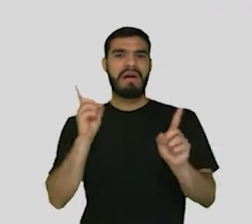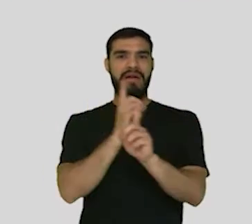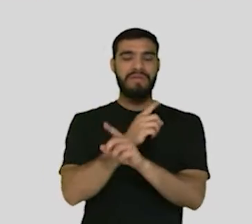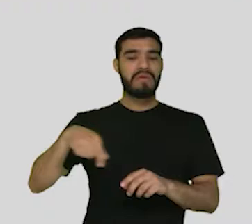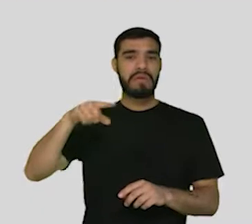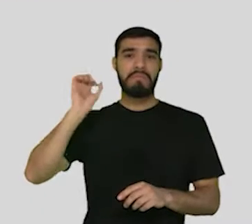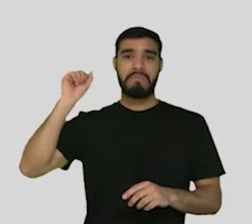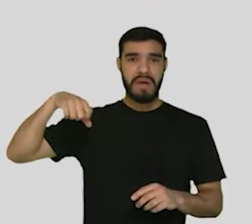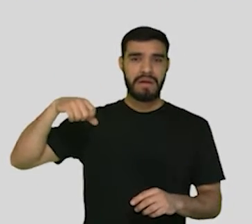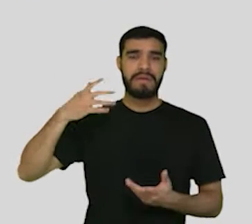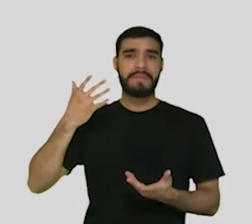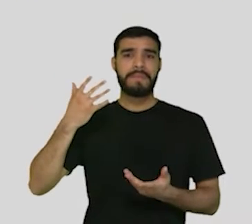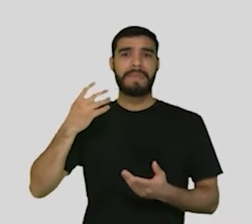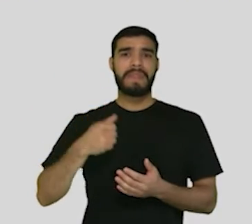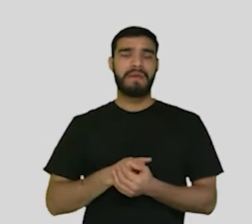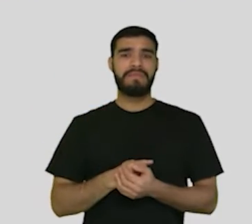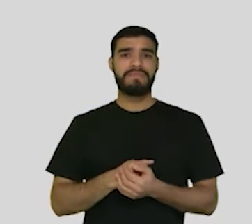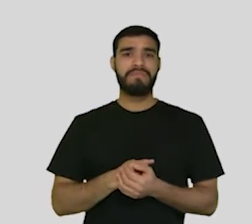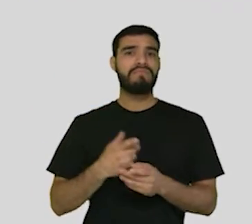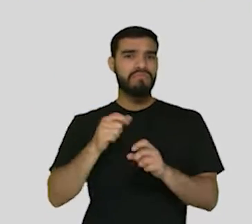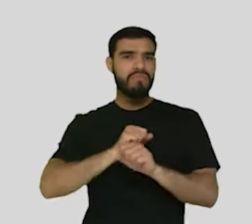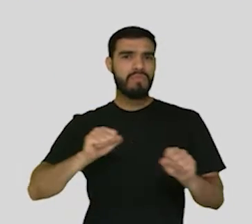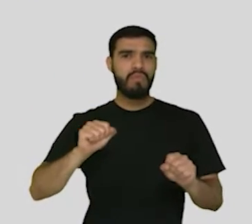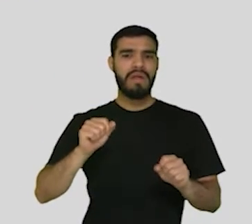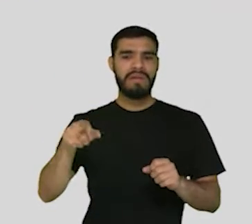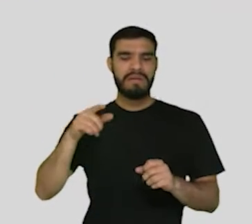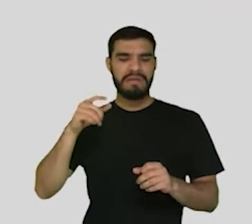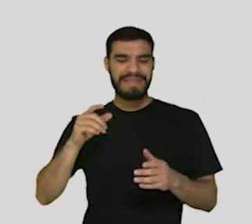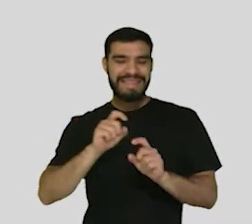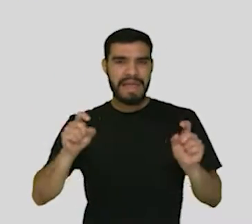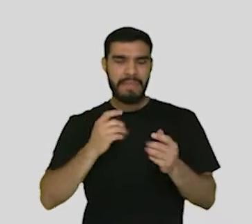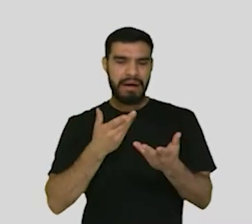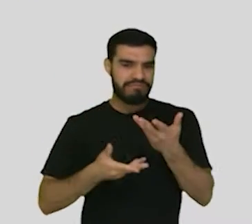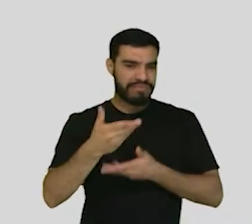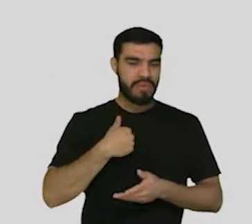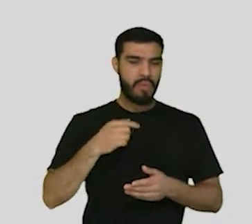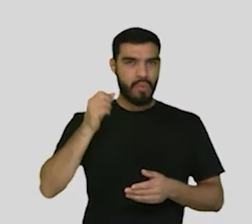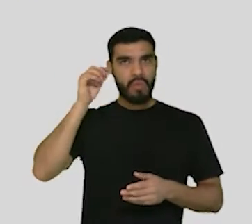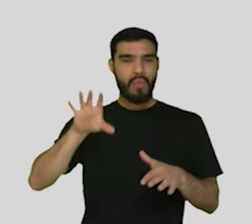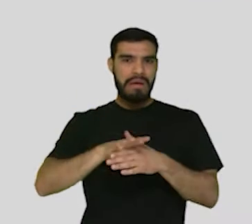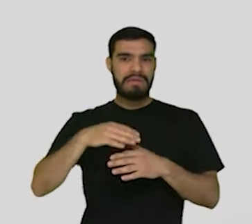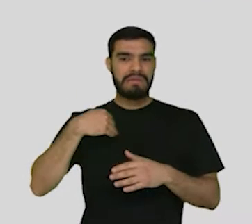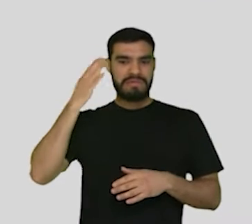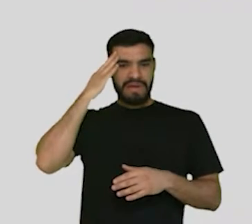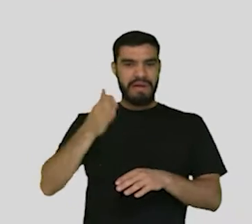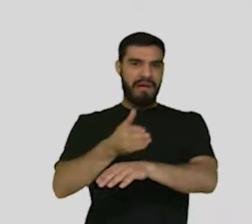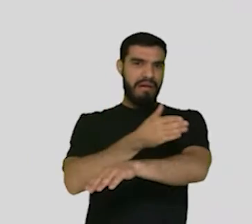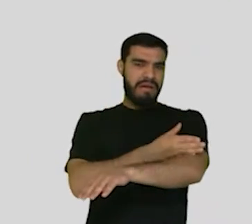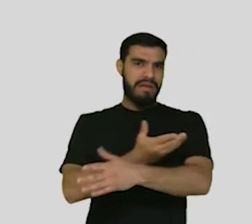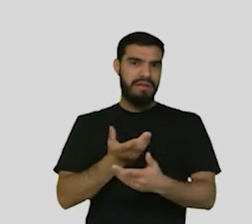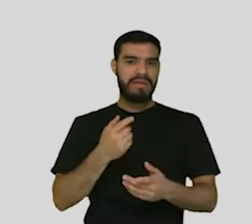iñaputu ojerabe maja hay putimo supe y catos hawaisa ha e o acepta se